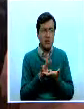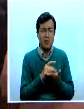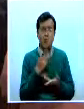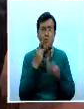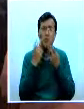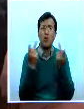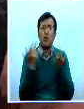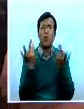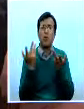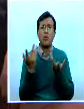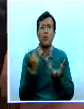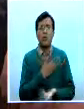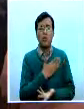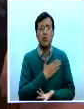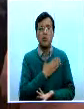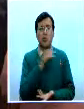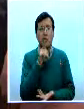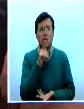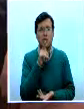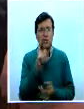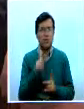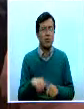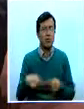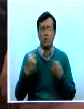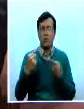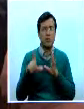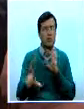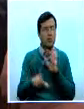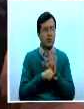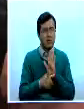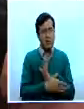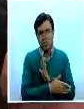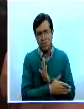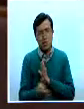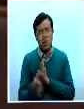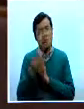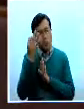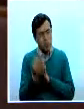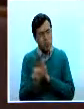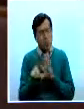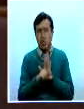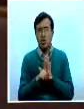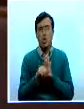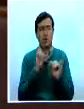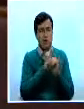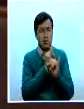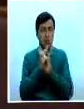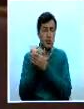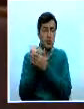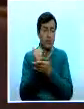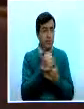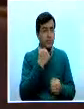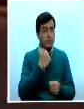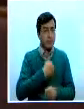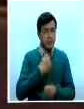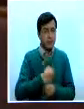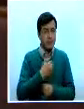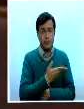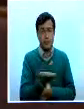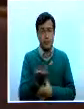debe revocar les la confianza a los que se han opuesto a una ley que crea y tiene instituciones que benefician a los trabajadores y trabajadoras